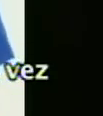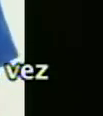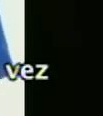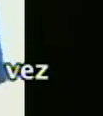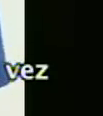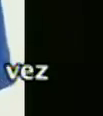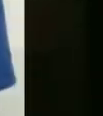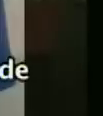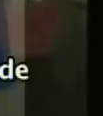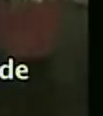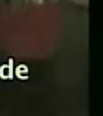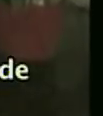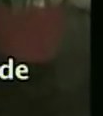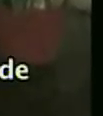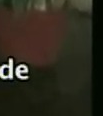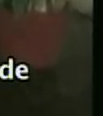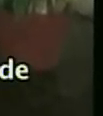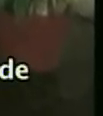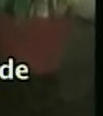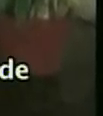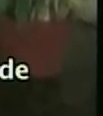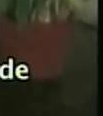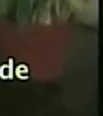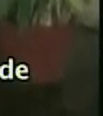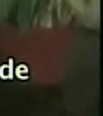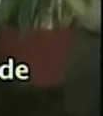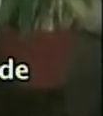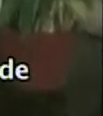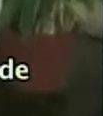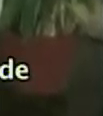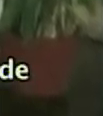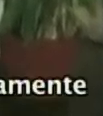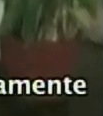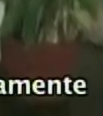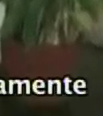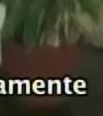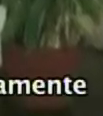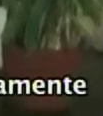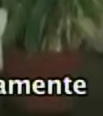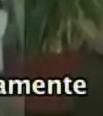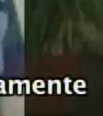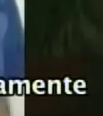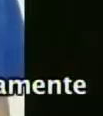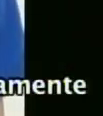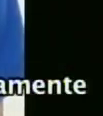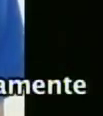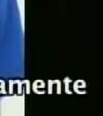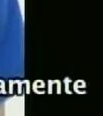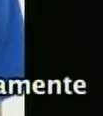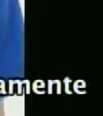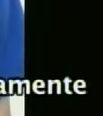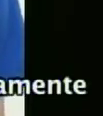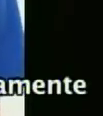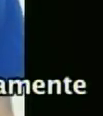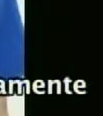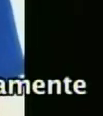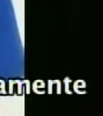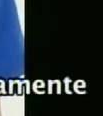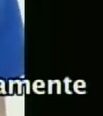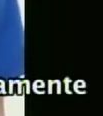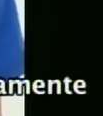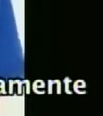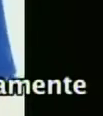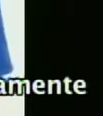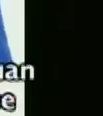le escribí a Mauricio Jiménez, supervisor de migración, y le hice la solicitud y